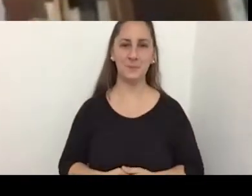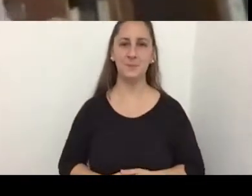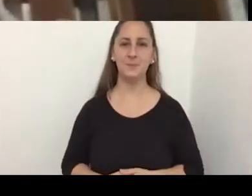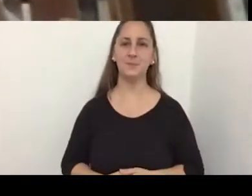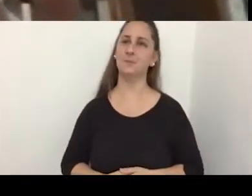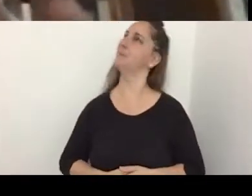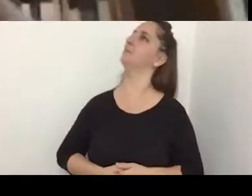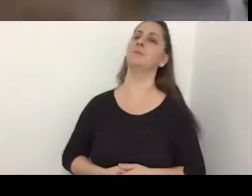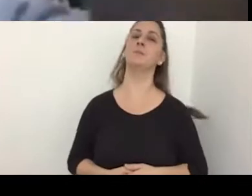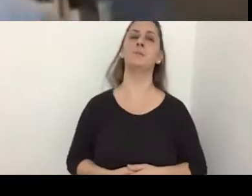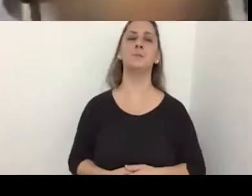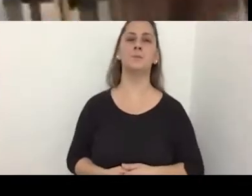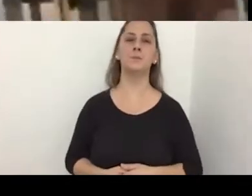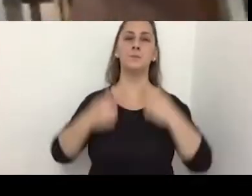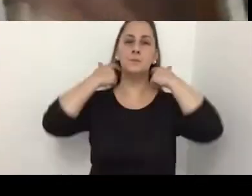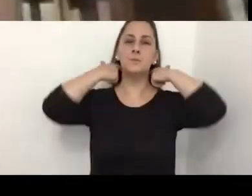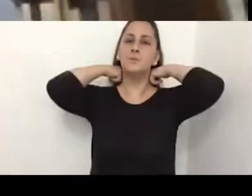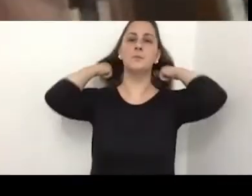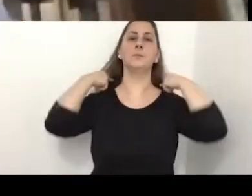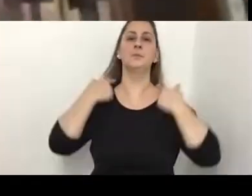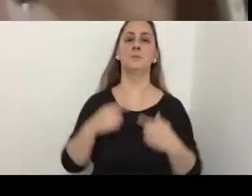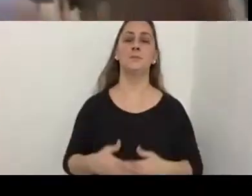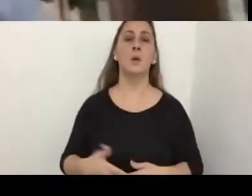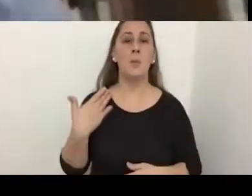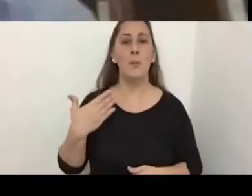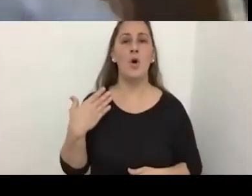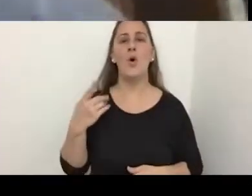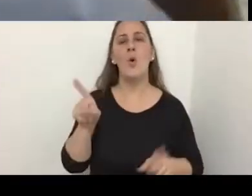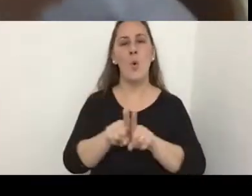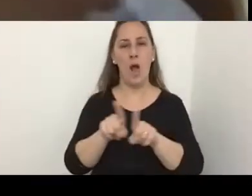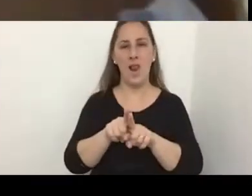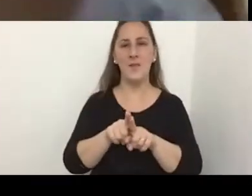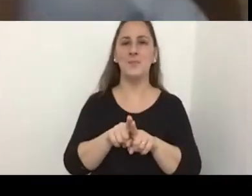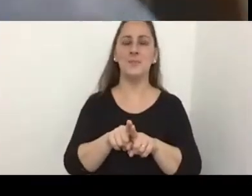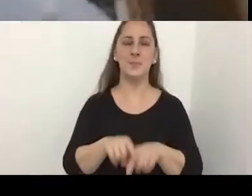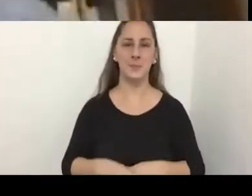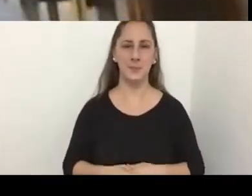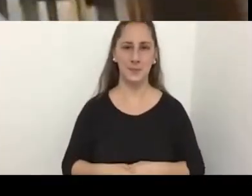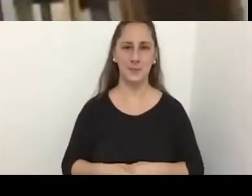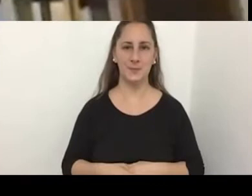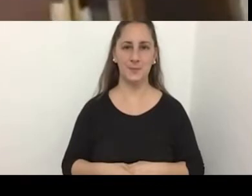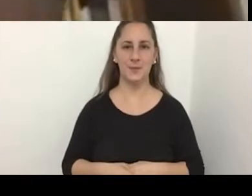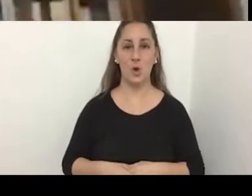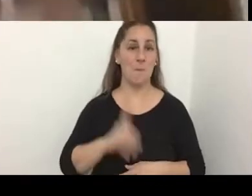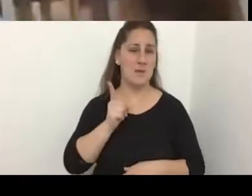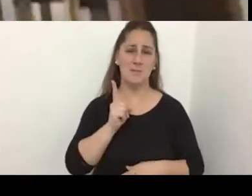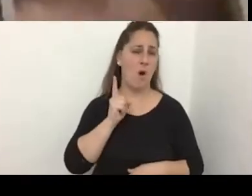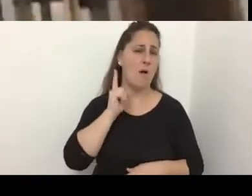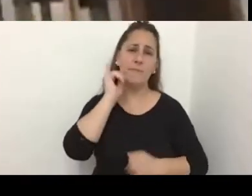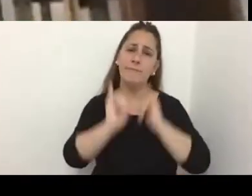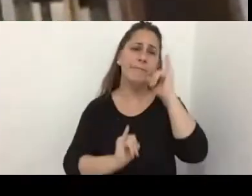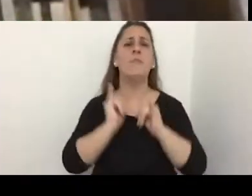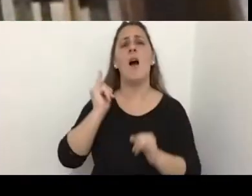Entonces, podemos hacer un esquema general. Esto, como se dice, yo sigo señalando esto, ¿no? Sí, hay